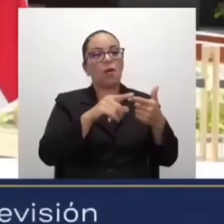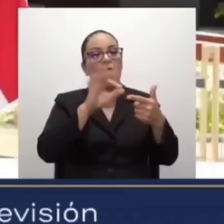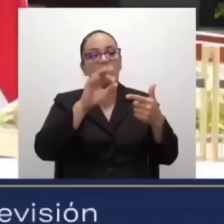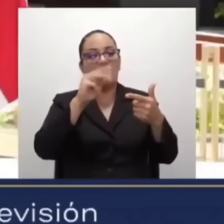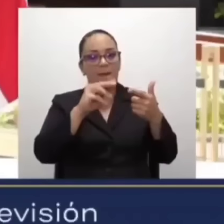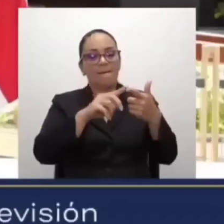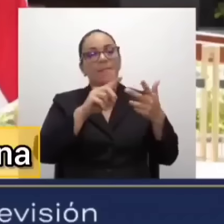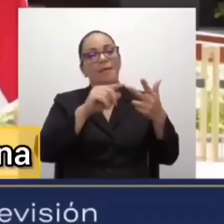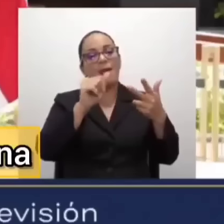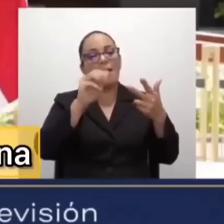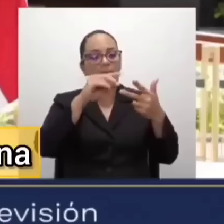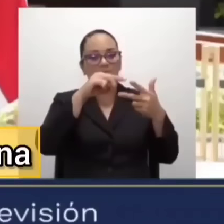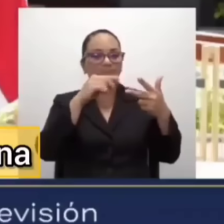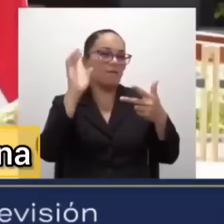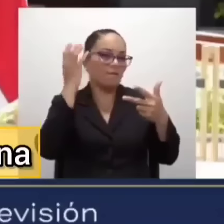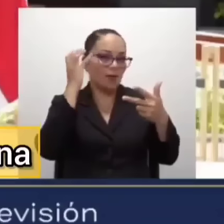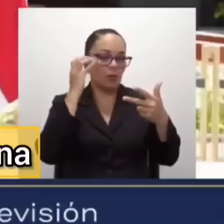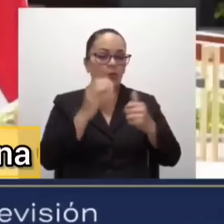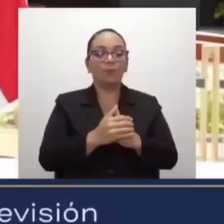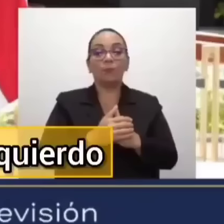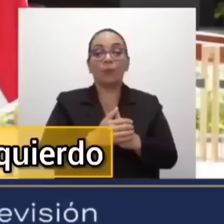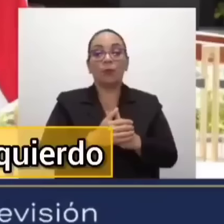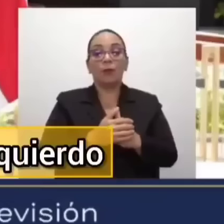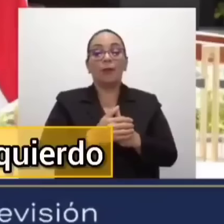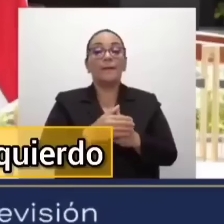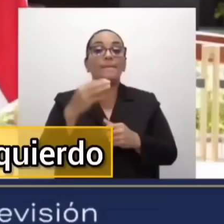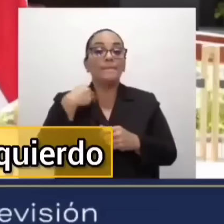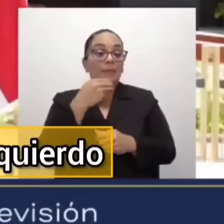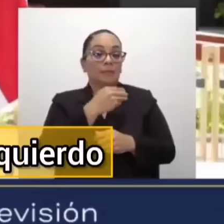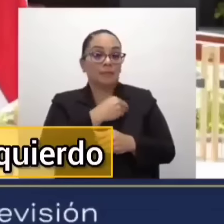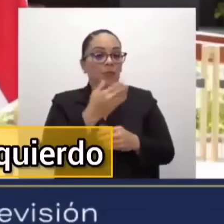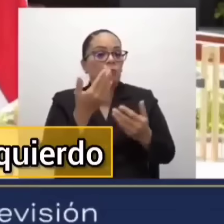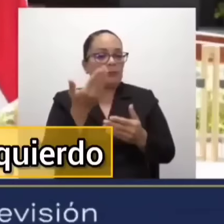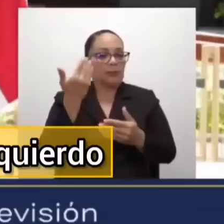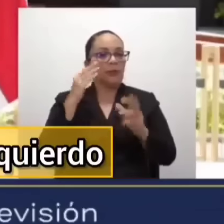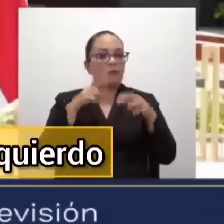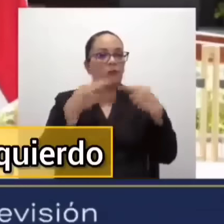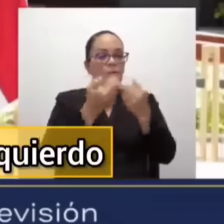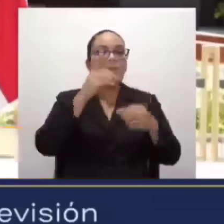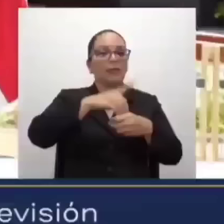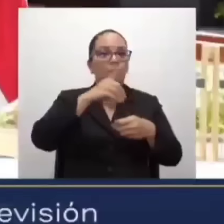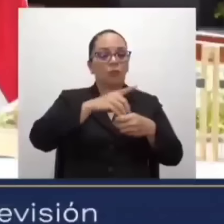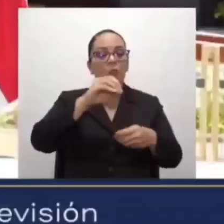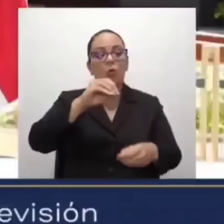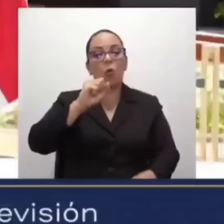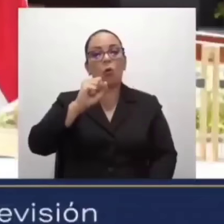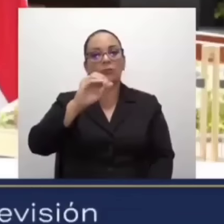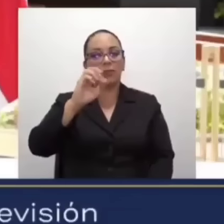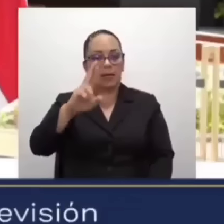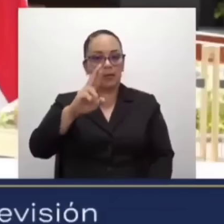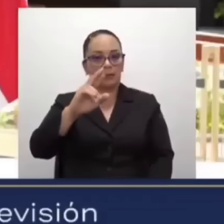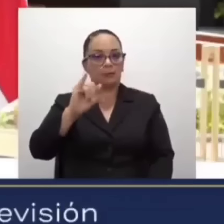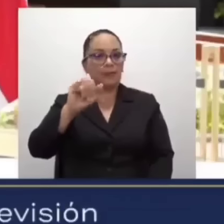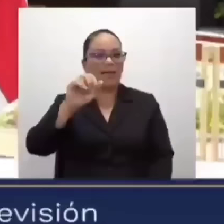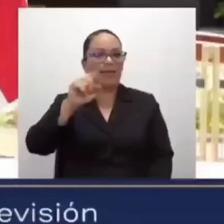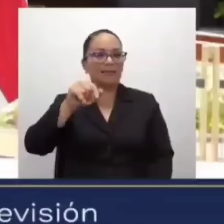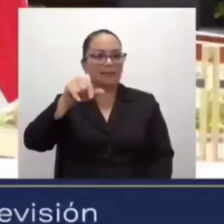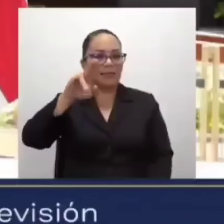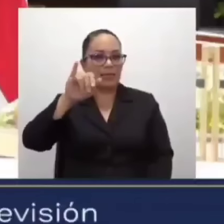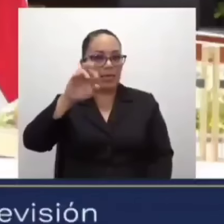AM. Nosotros tuvimos, el Ministerio tuvo una reunión preliminar con el diputado Óscar Izquierdo, que es quien lo propone, en donde